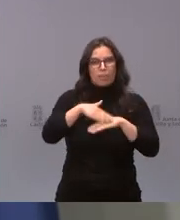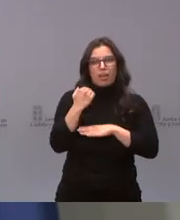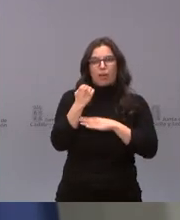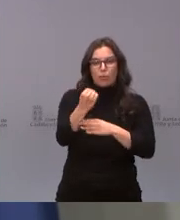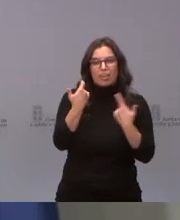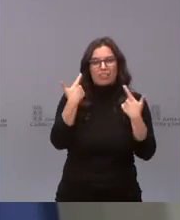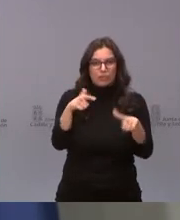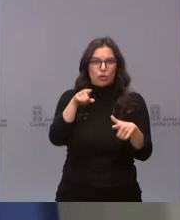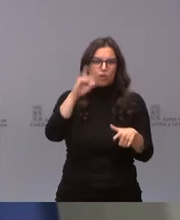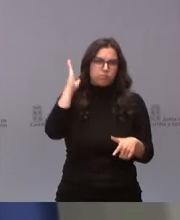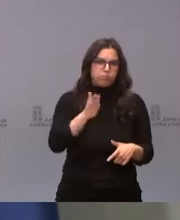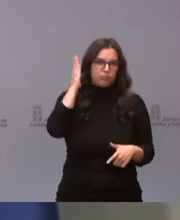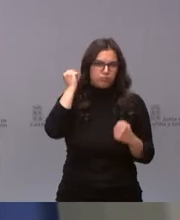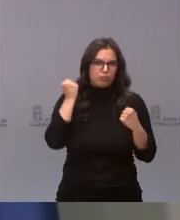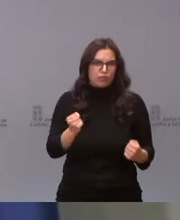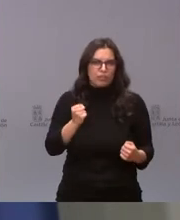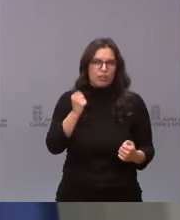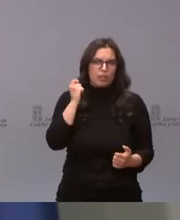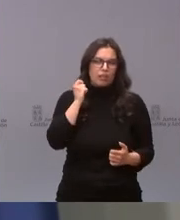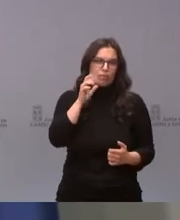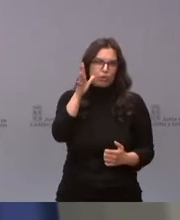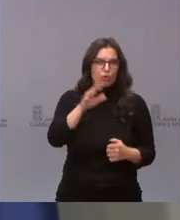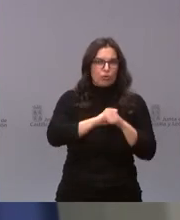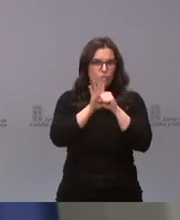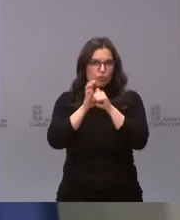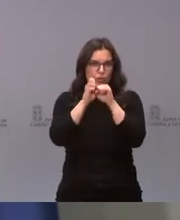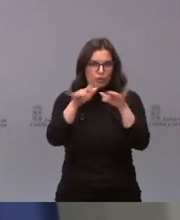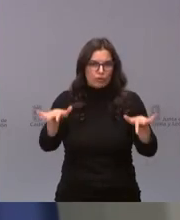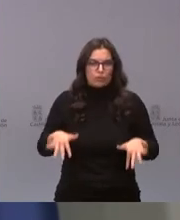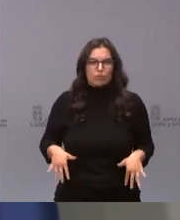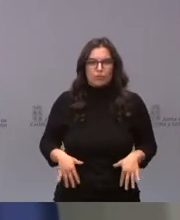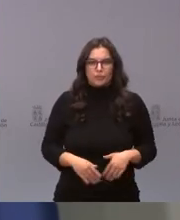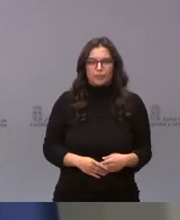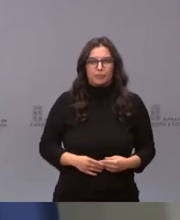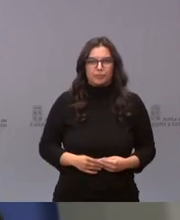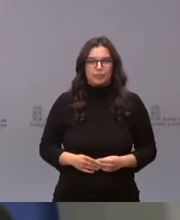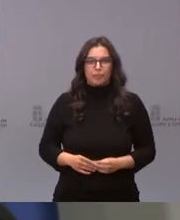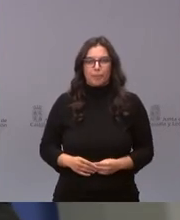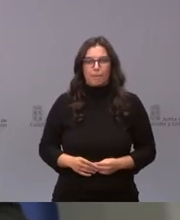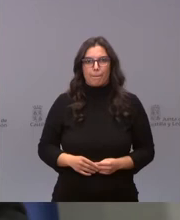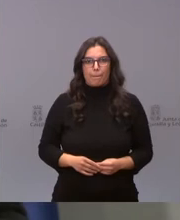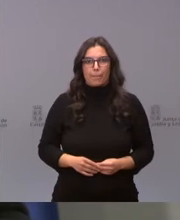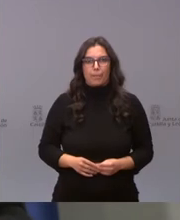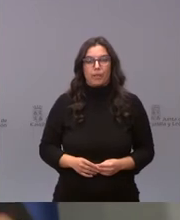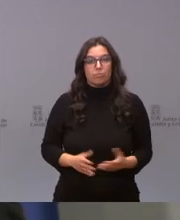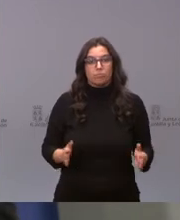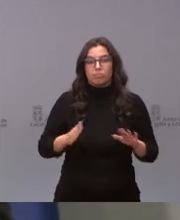un sector muy castigado durante la crisis del coronavirus. Y con